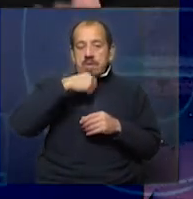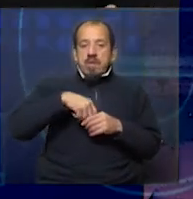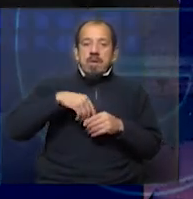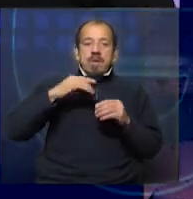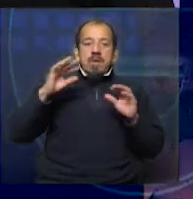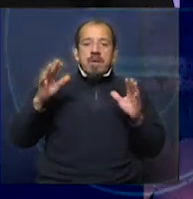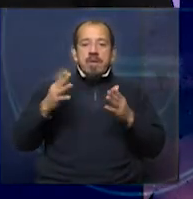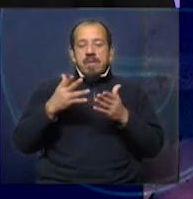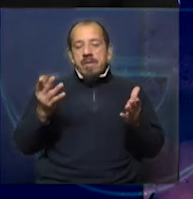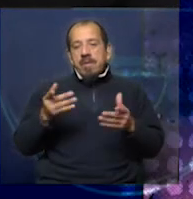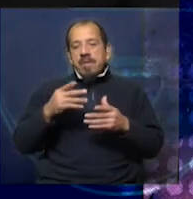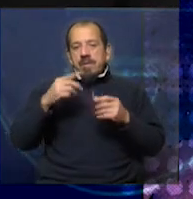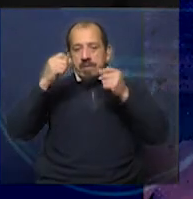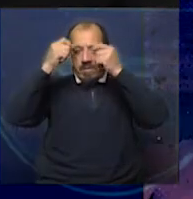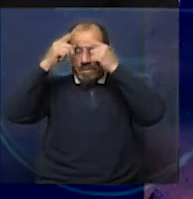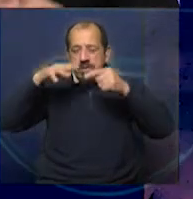como ese retrato